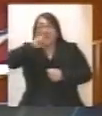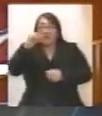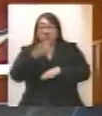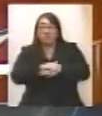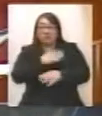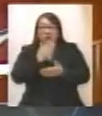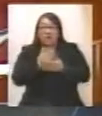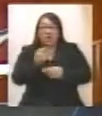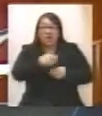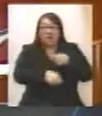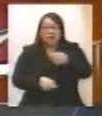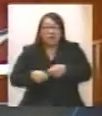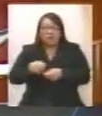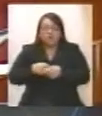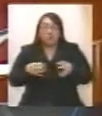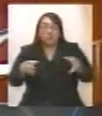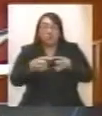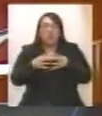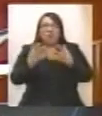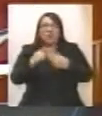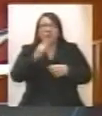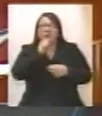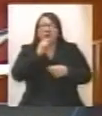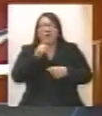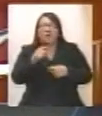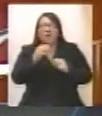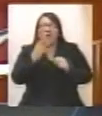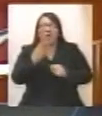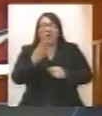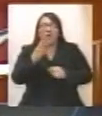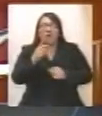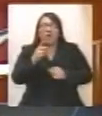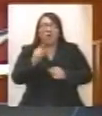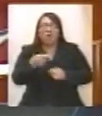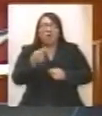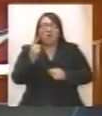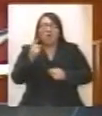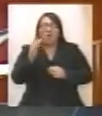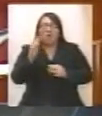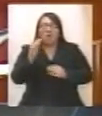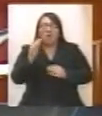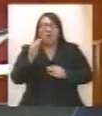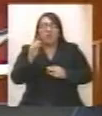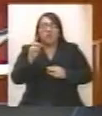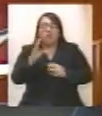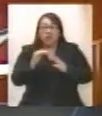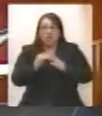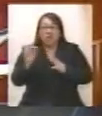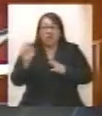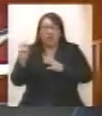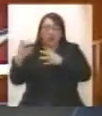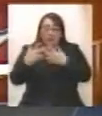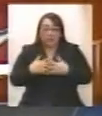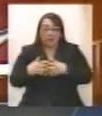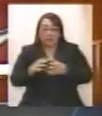la inversión referencial del privado es de 4,1 millones de dólares